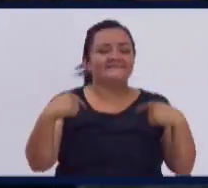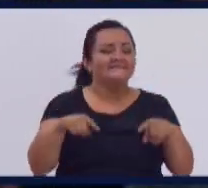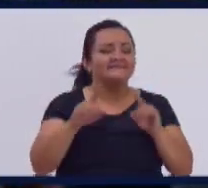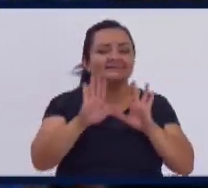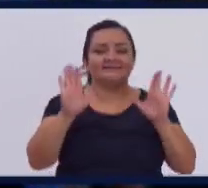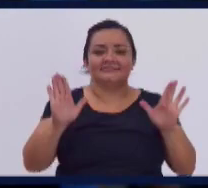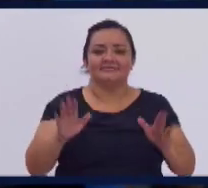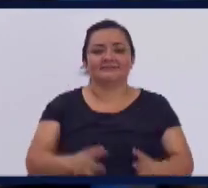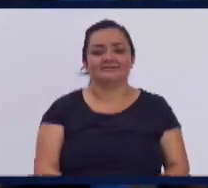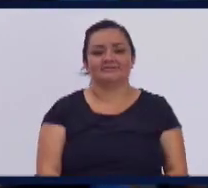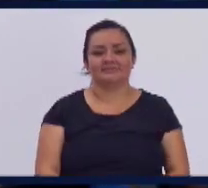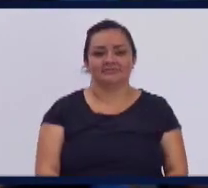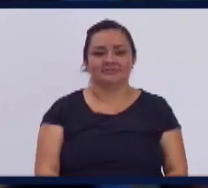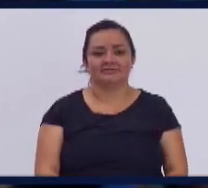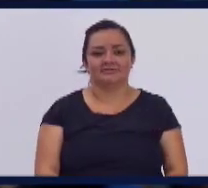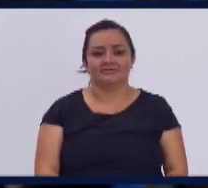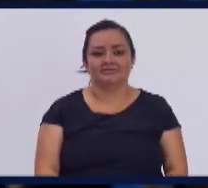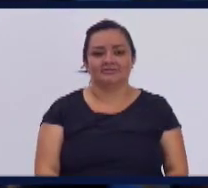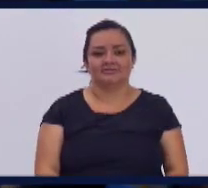Cristo Jesús.